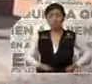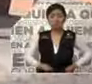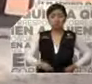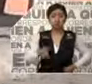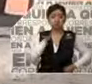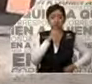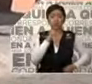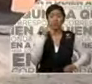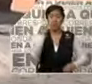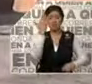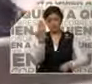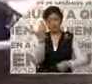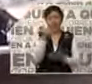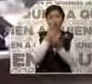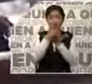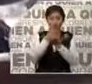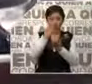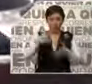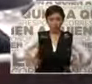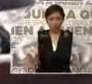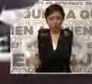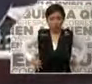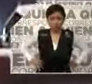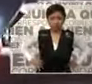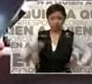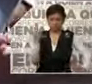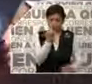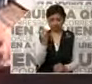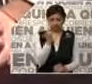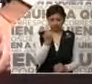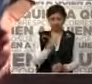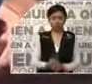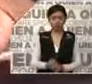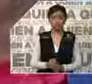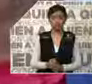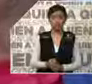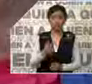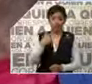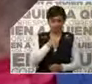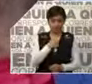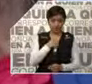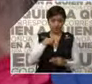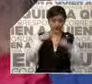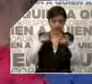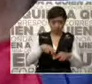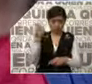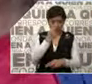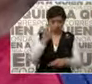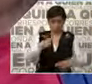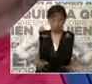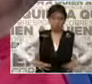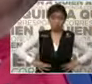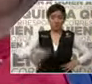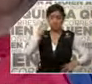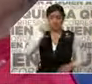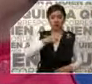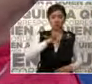Así que piden ayuda para conseguir el corset que tanto necesita. Mi nieto necesita un corset para que